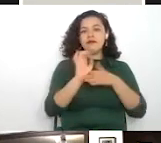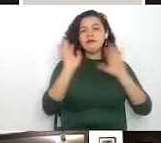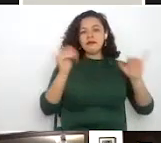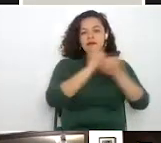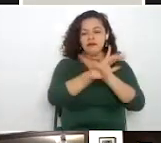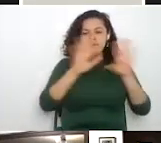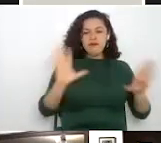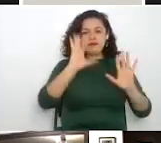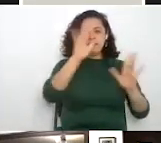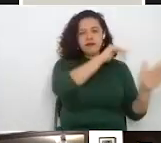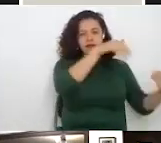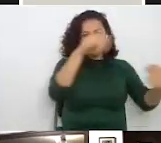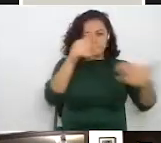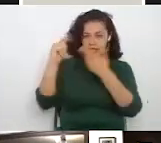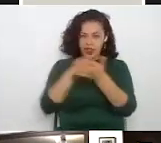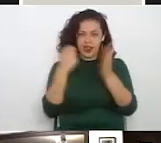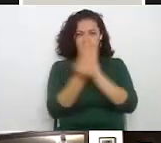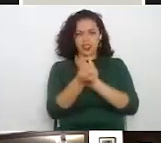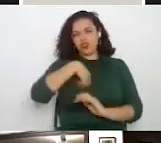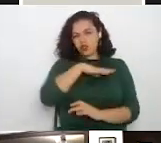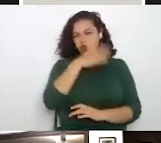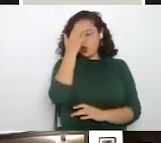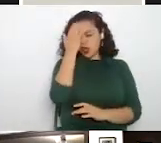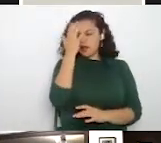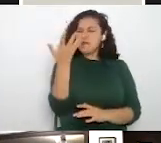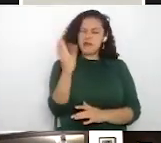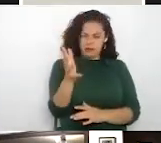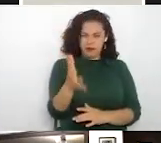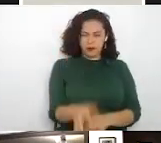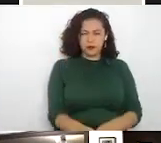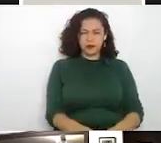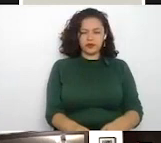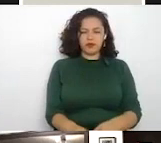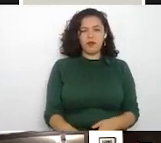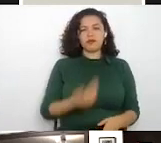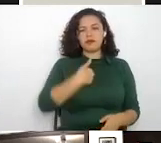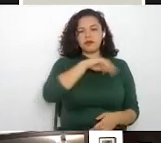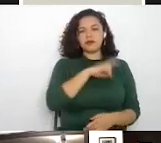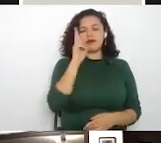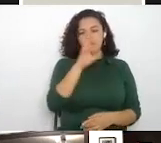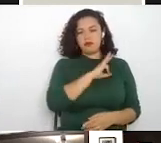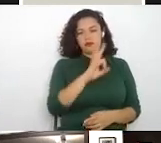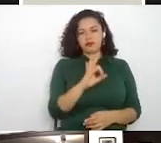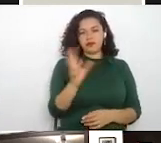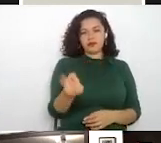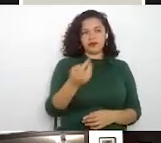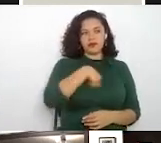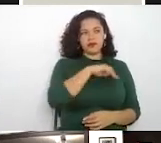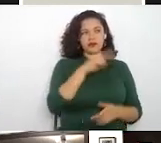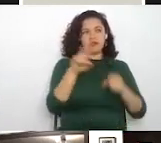técnicas que más o menos conocemos y que las podemos ver aquí, que son las que normalmente se